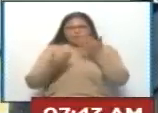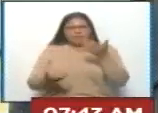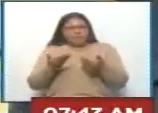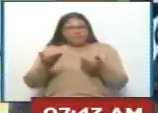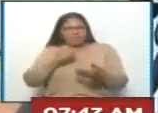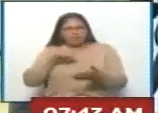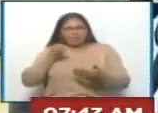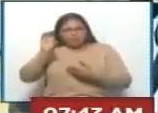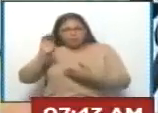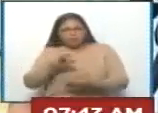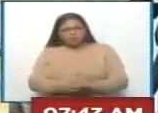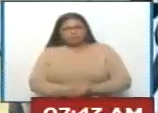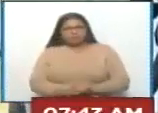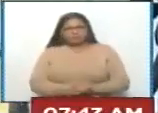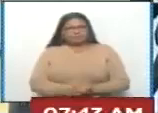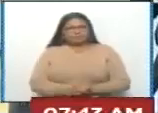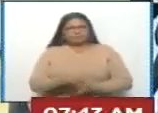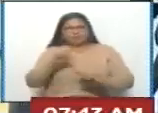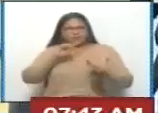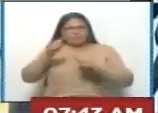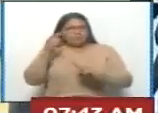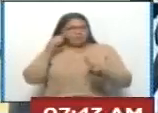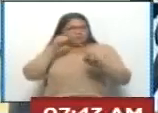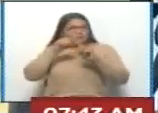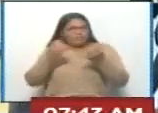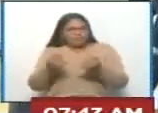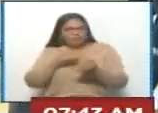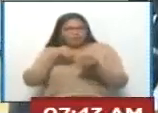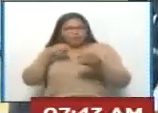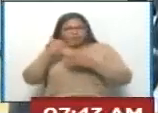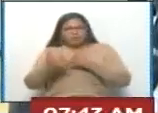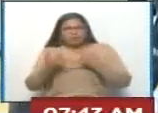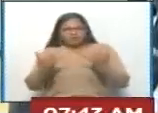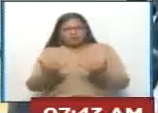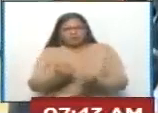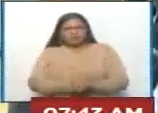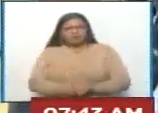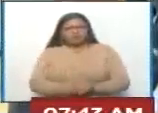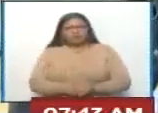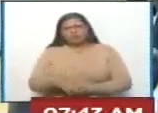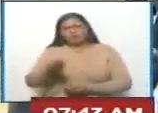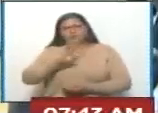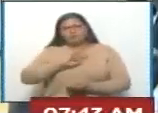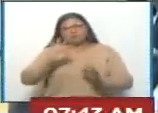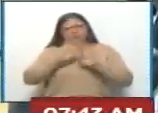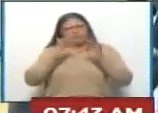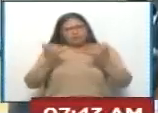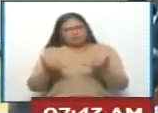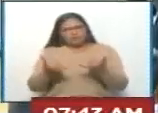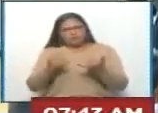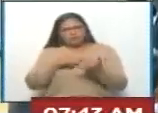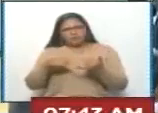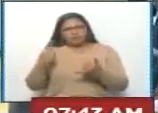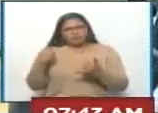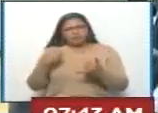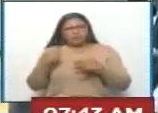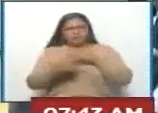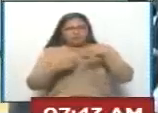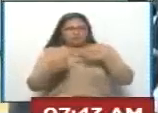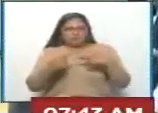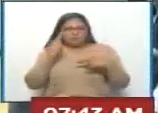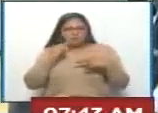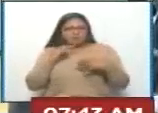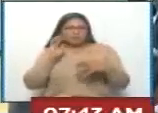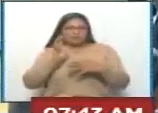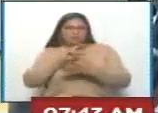país. Es el primer punto de todo el programa y todas las prioridades que tiene la Revolución Bolivariana, y en la